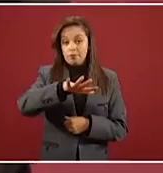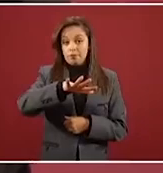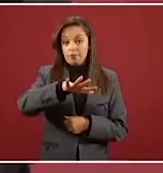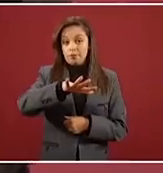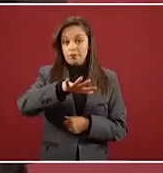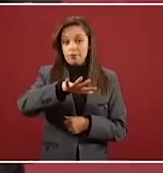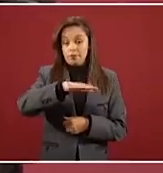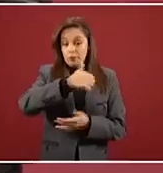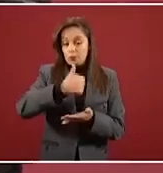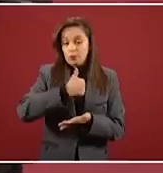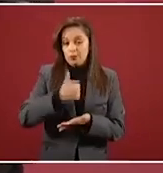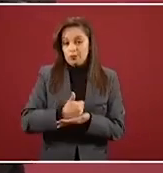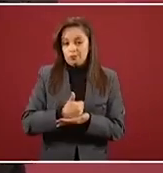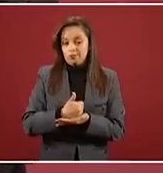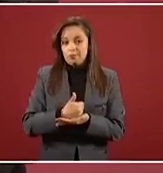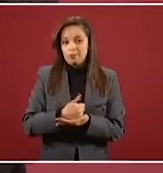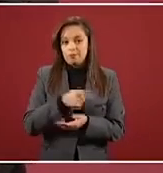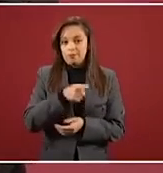deciden